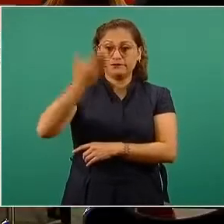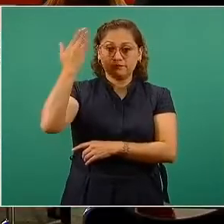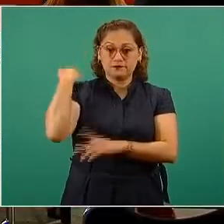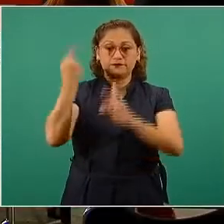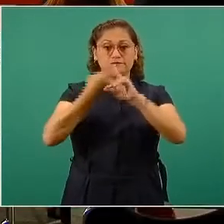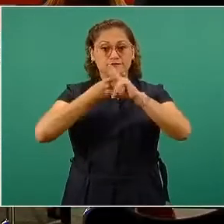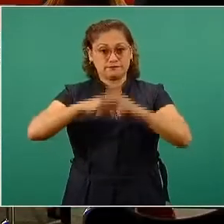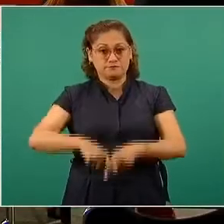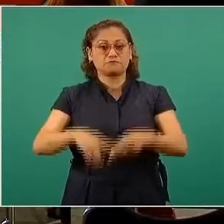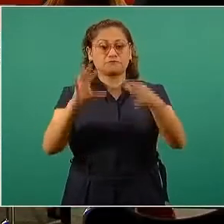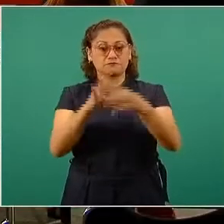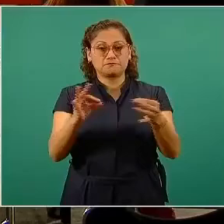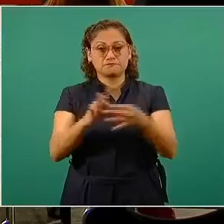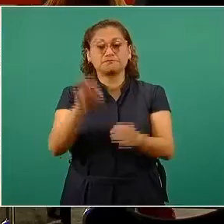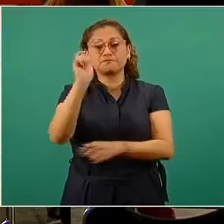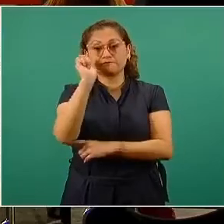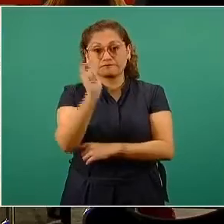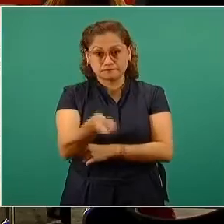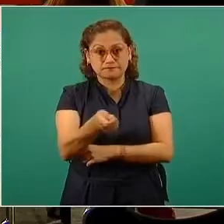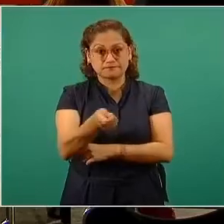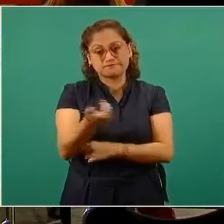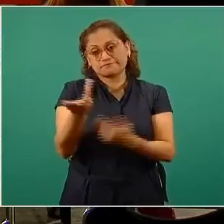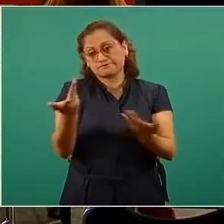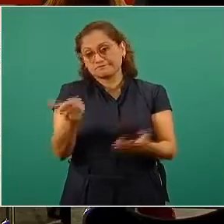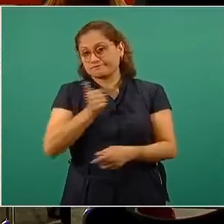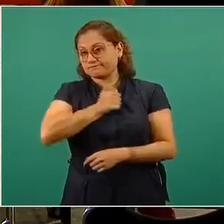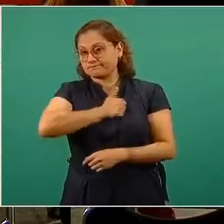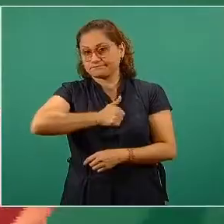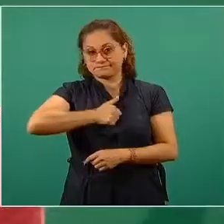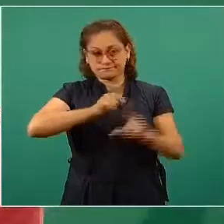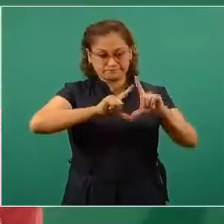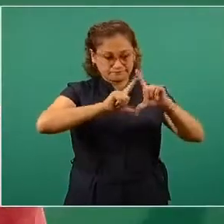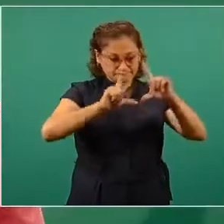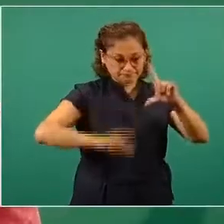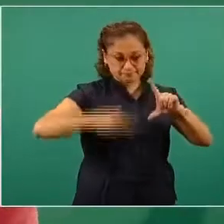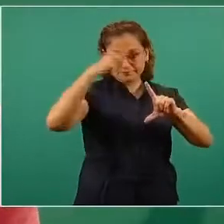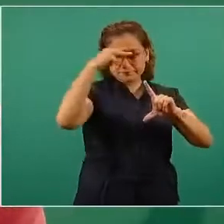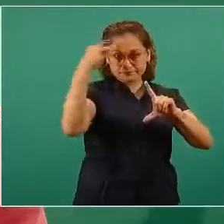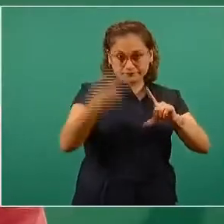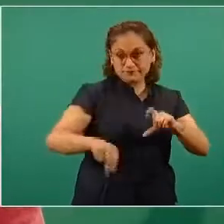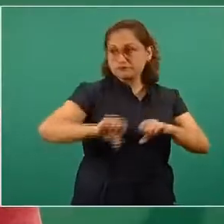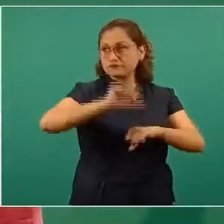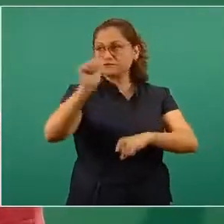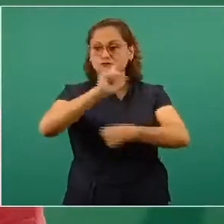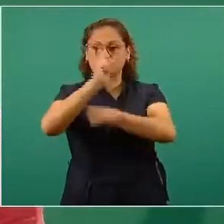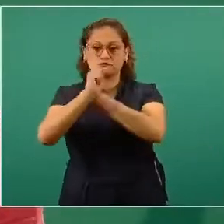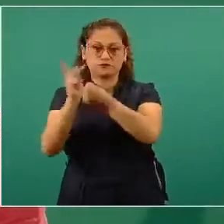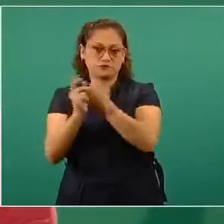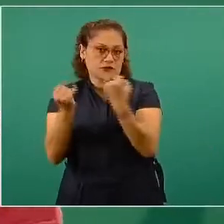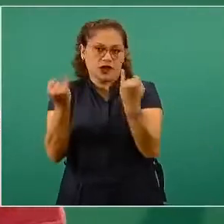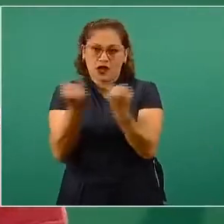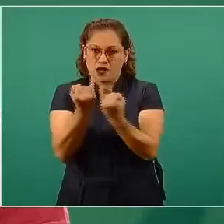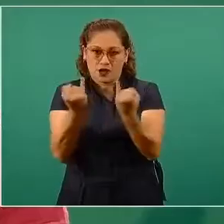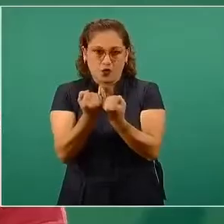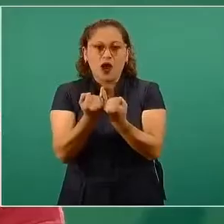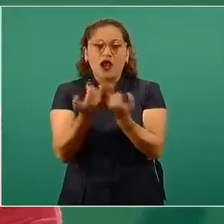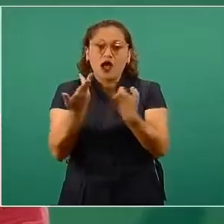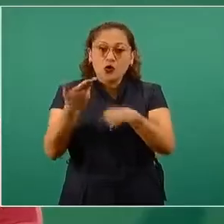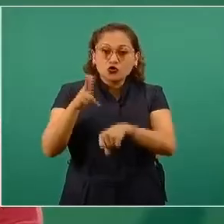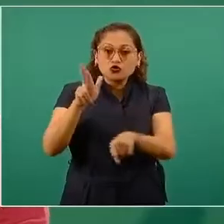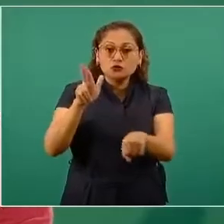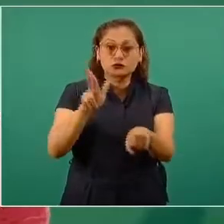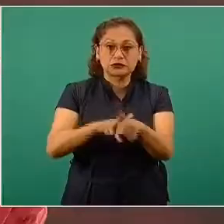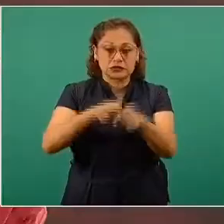principio, desafortunadamente en México y en todo el mundo, para poder responder a la epidemia de COVID, fue